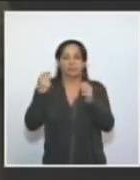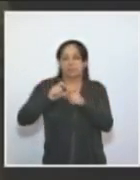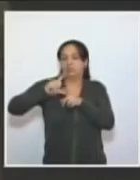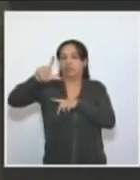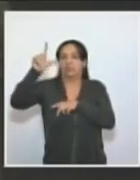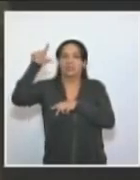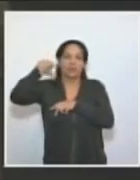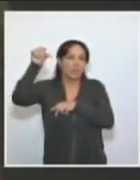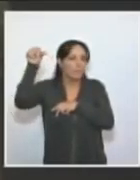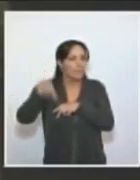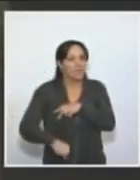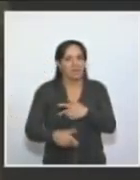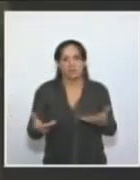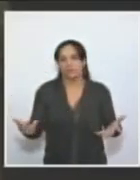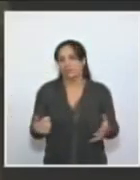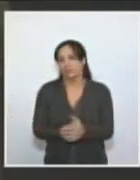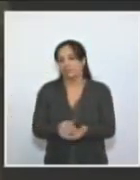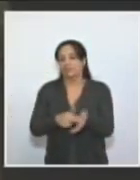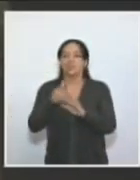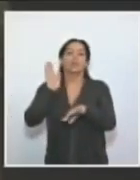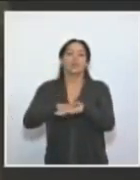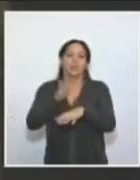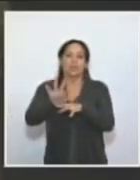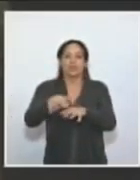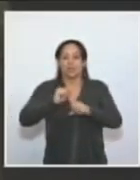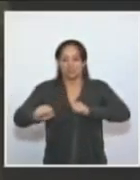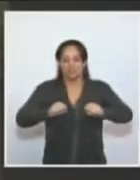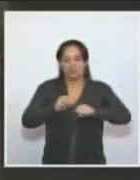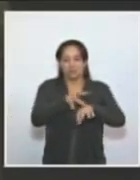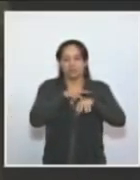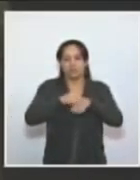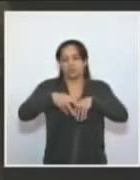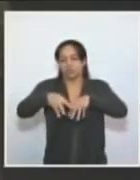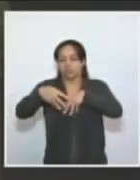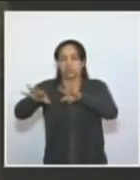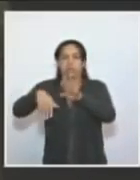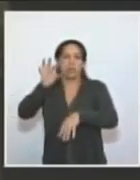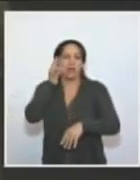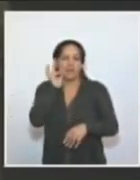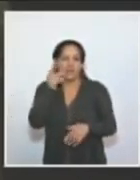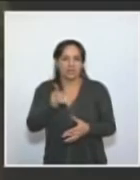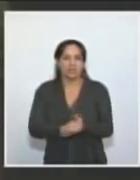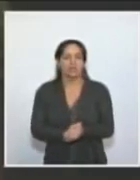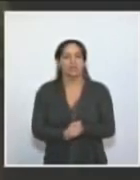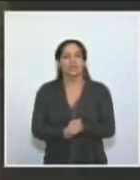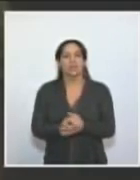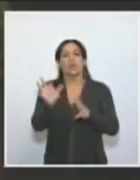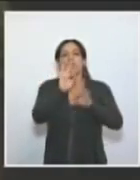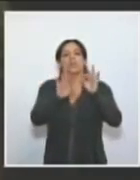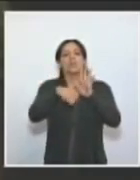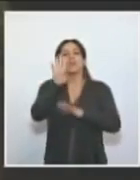que ha generado enormes movilizaciones cafeteras, organizadas principalmente